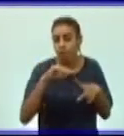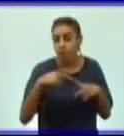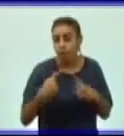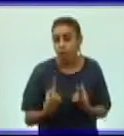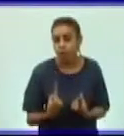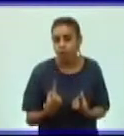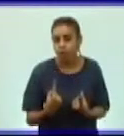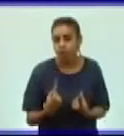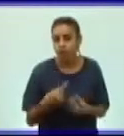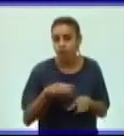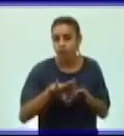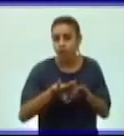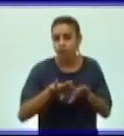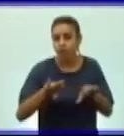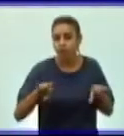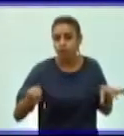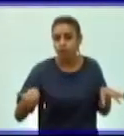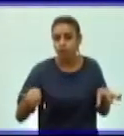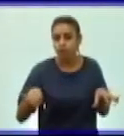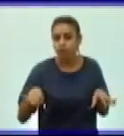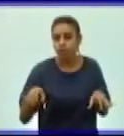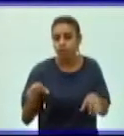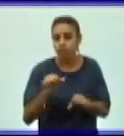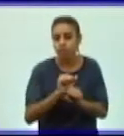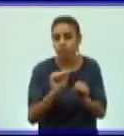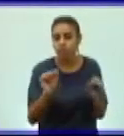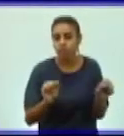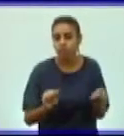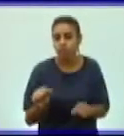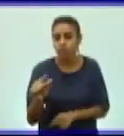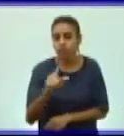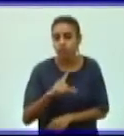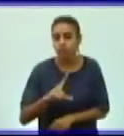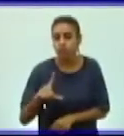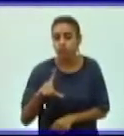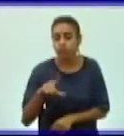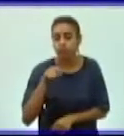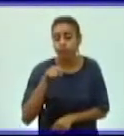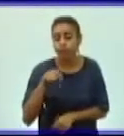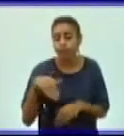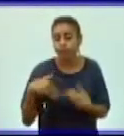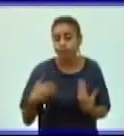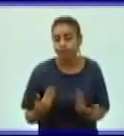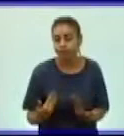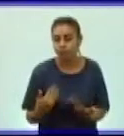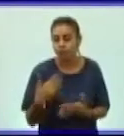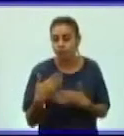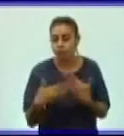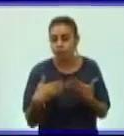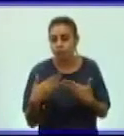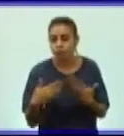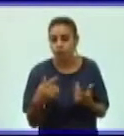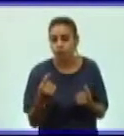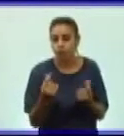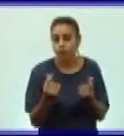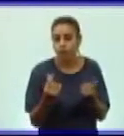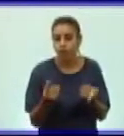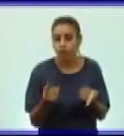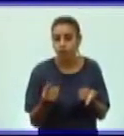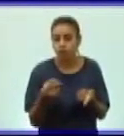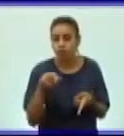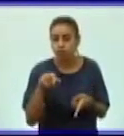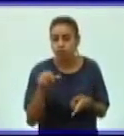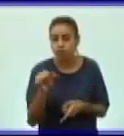resultado la desintegración de ese sistema social del socialismo. Pero en estas condiciones económicas y en esa condición